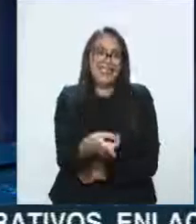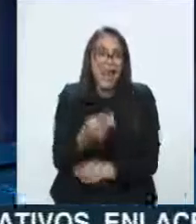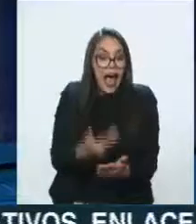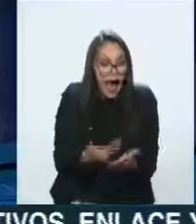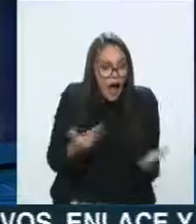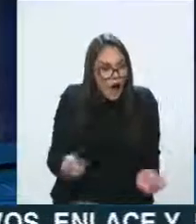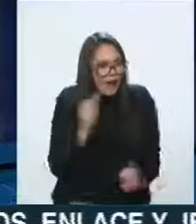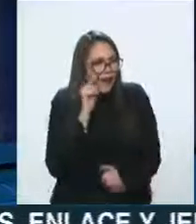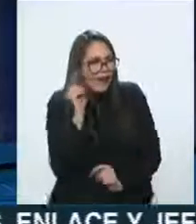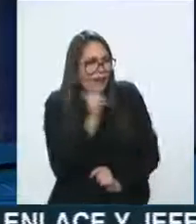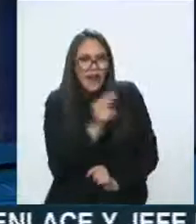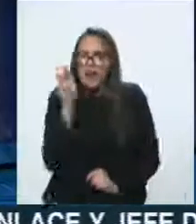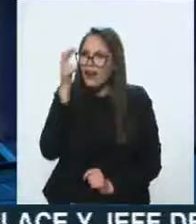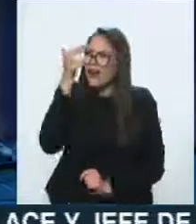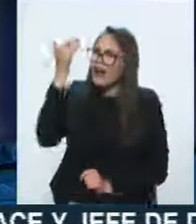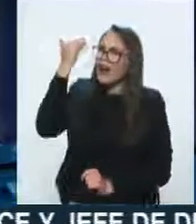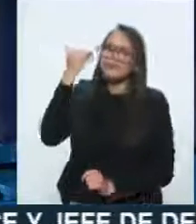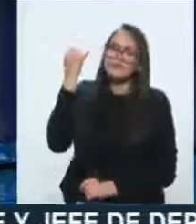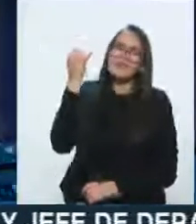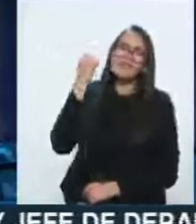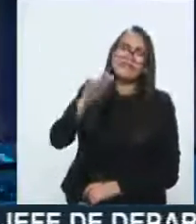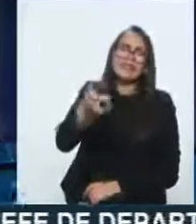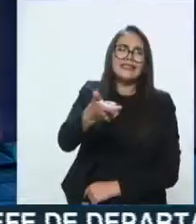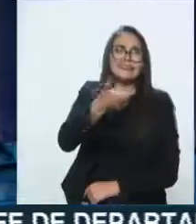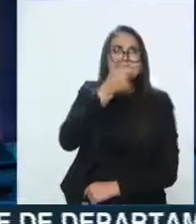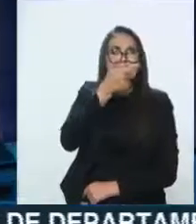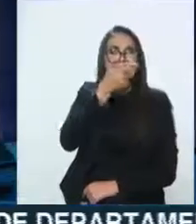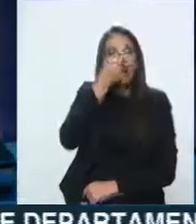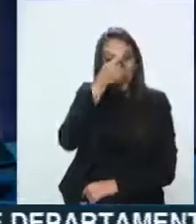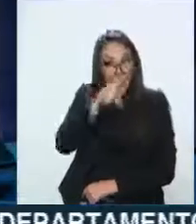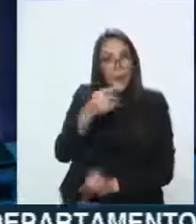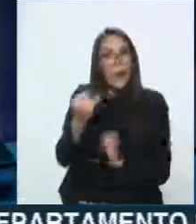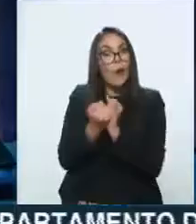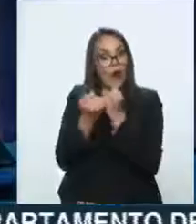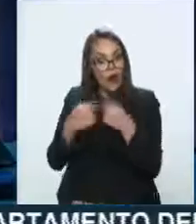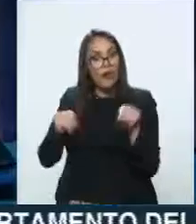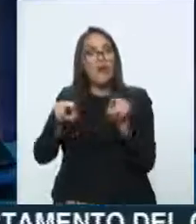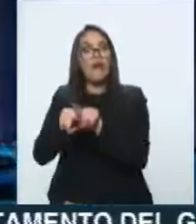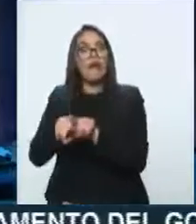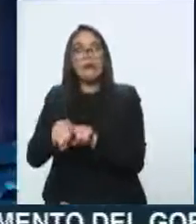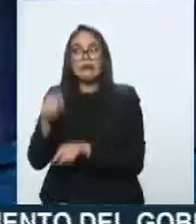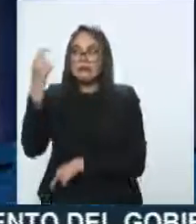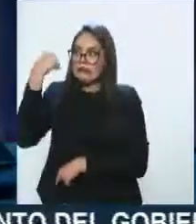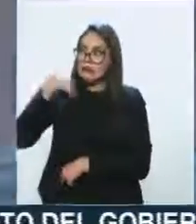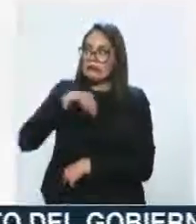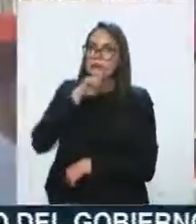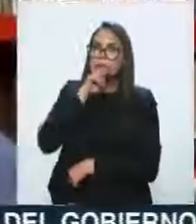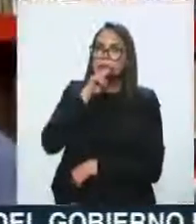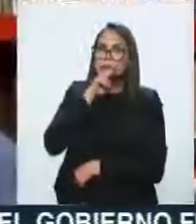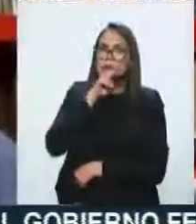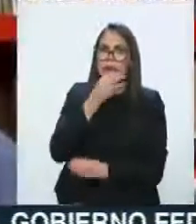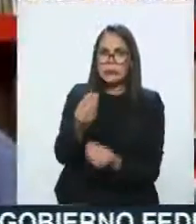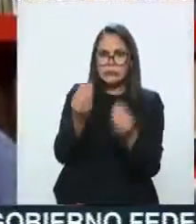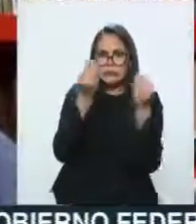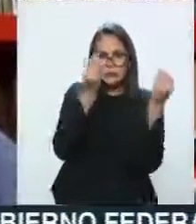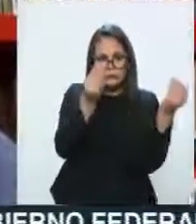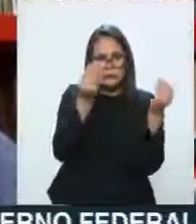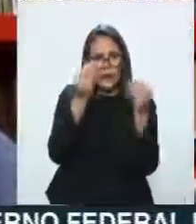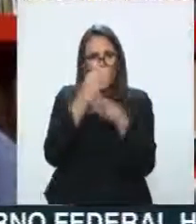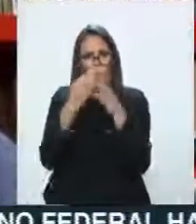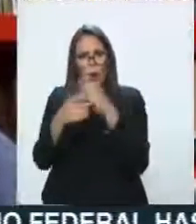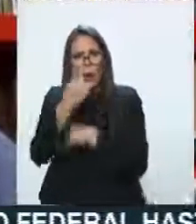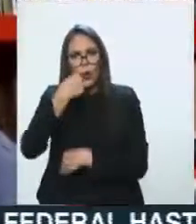lo que sabemos, qué es tanto de lo que no sabemos. Oh, imagínate que estaba yo pensando